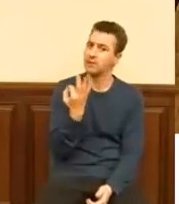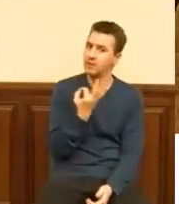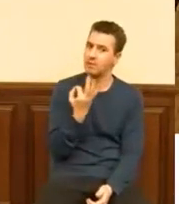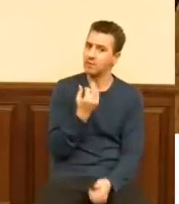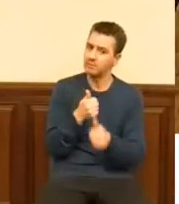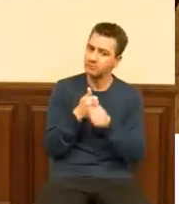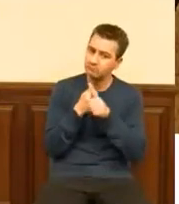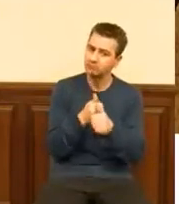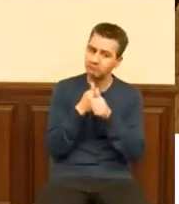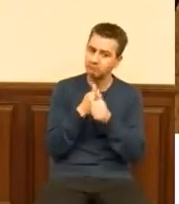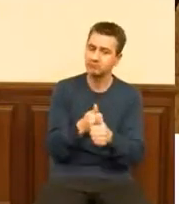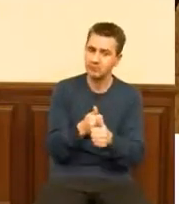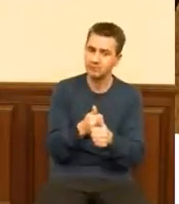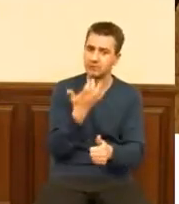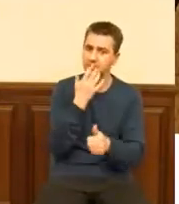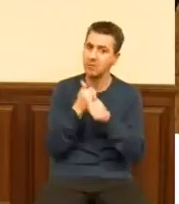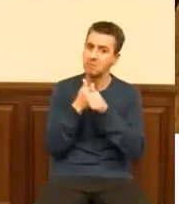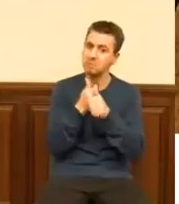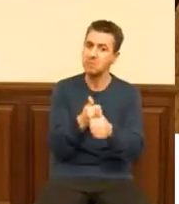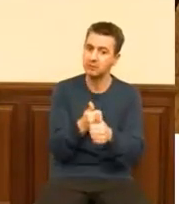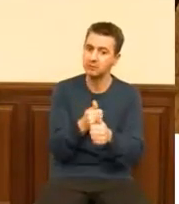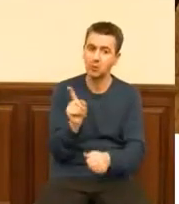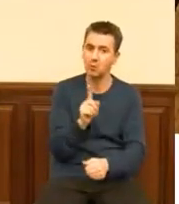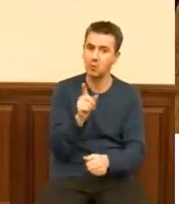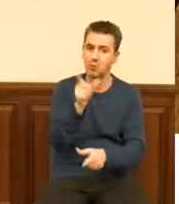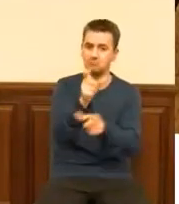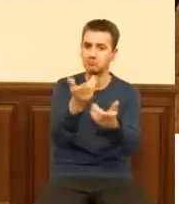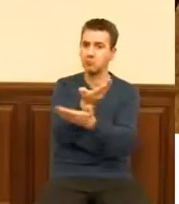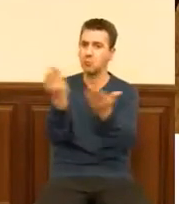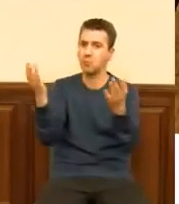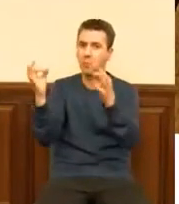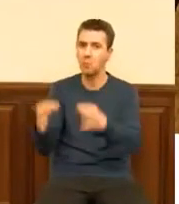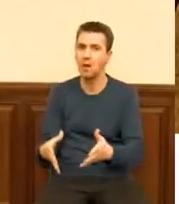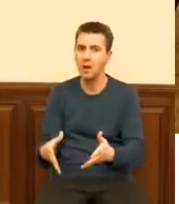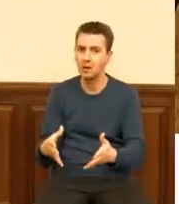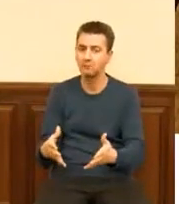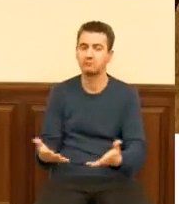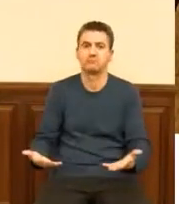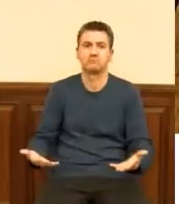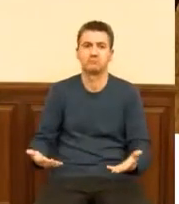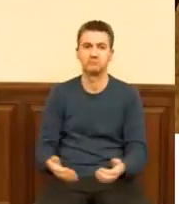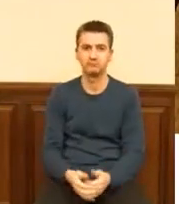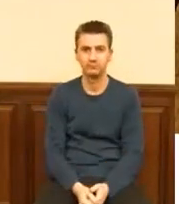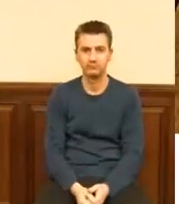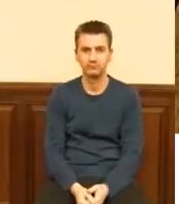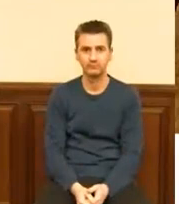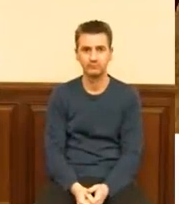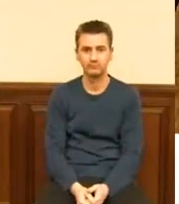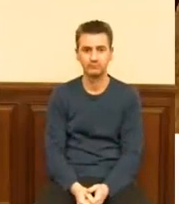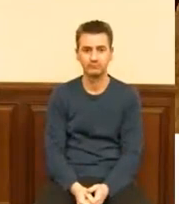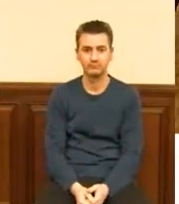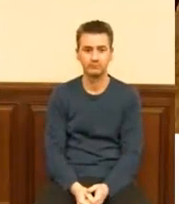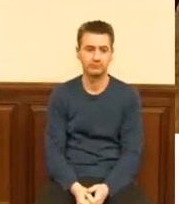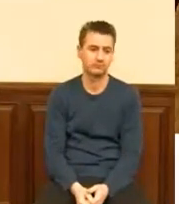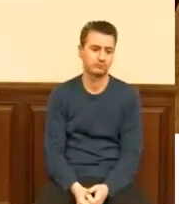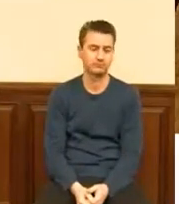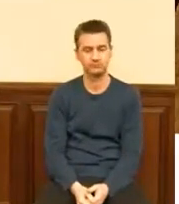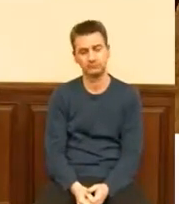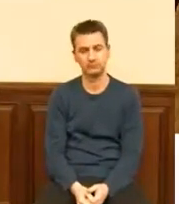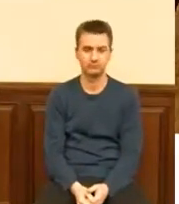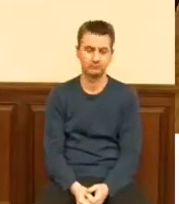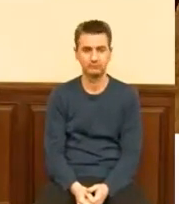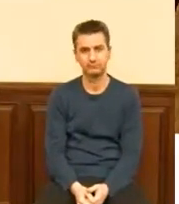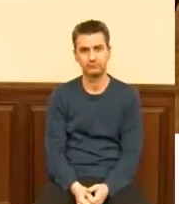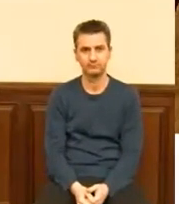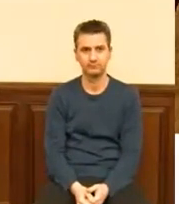comillas, como a cualquier otro ciudadano, pues... Bueno, pues ahí lo dejo. No sé